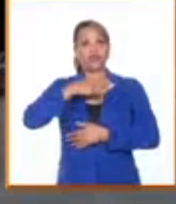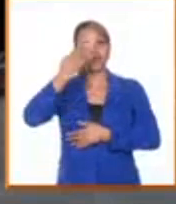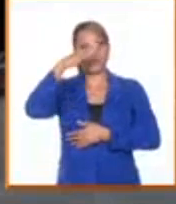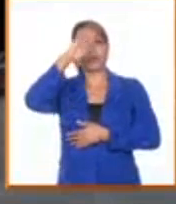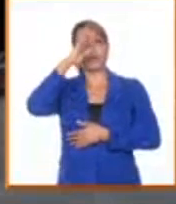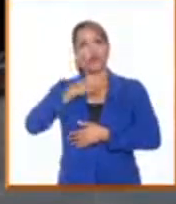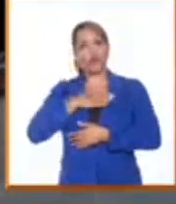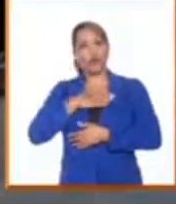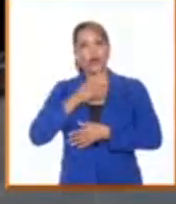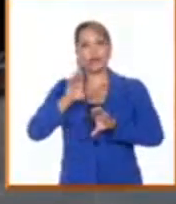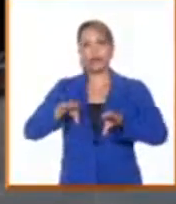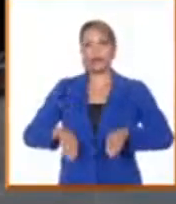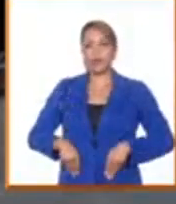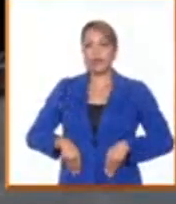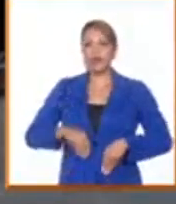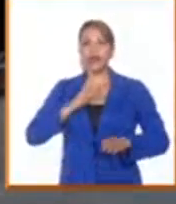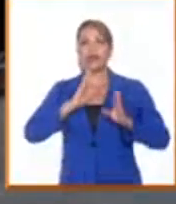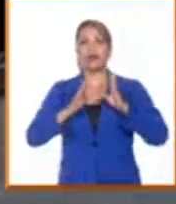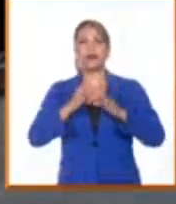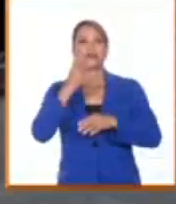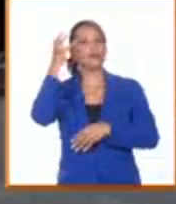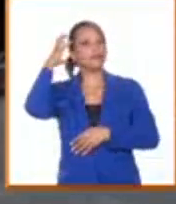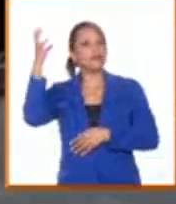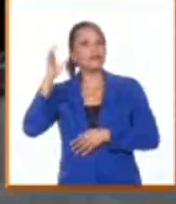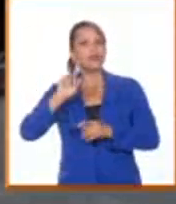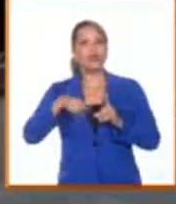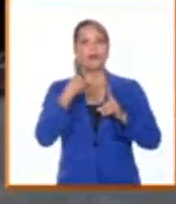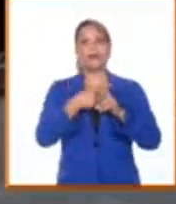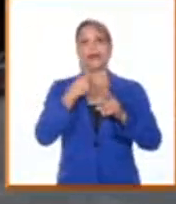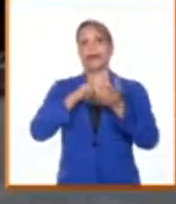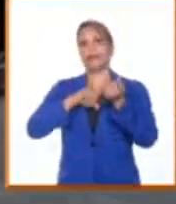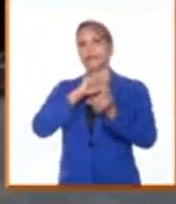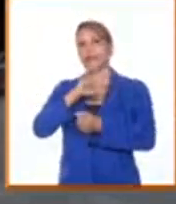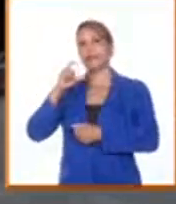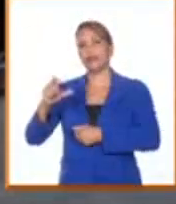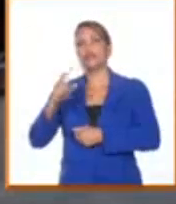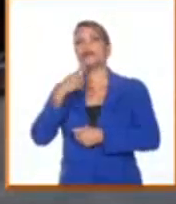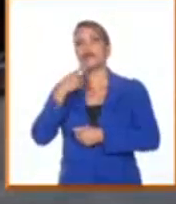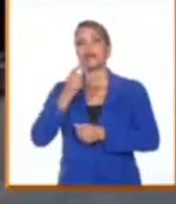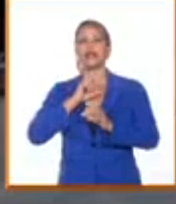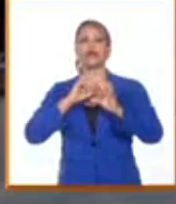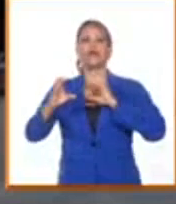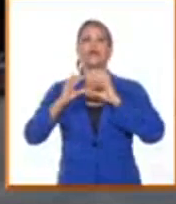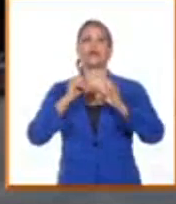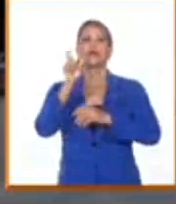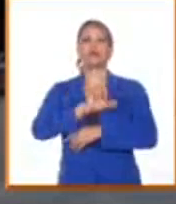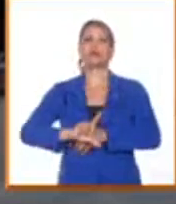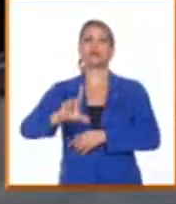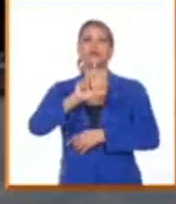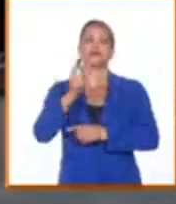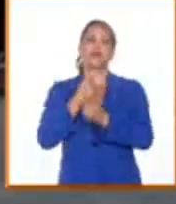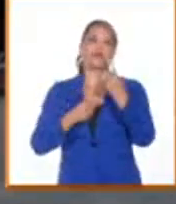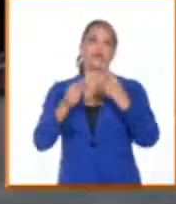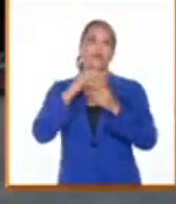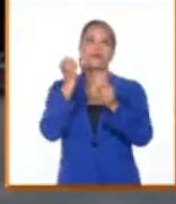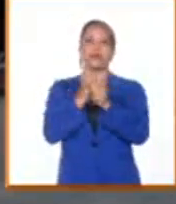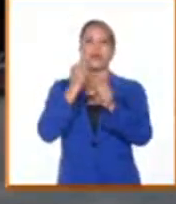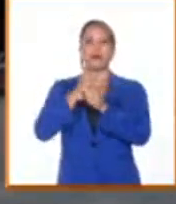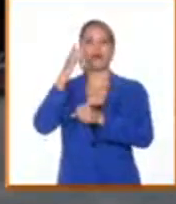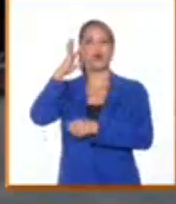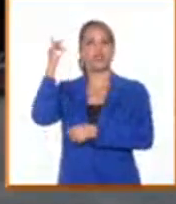asumido desde la gestión del gobierno y desde la labor del partido a la comunicación social como un pilar de su gestión y del trabajo político